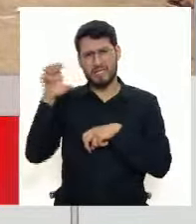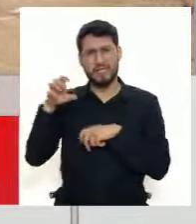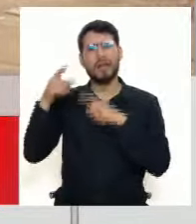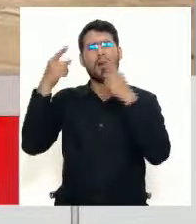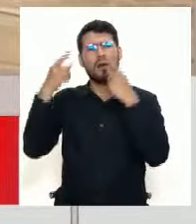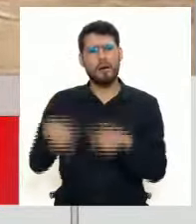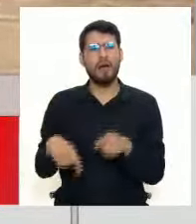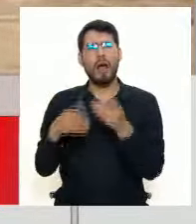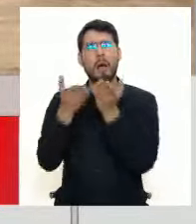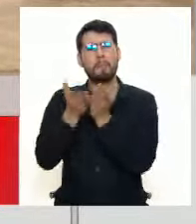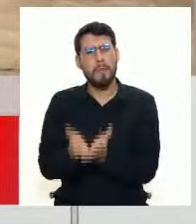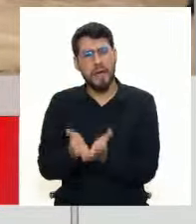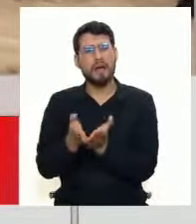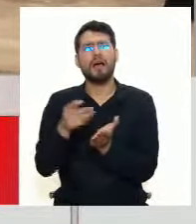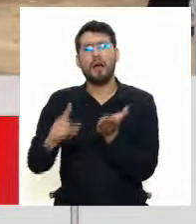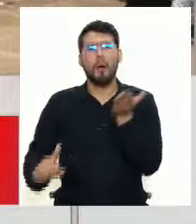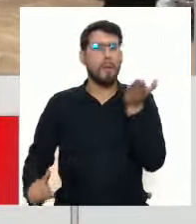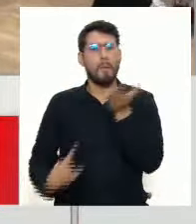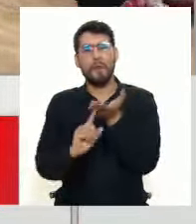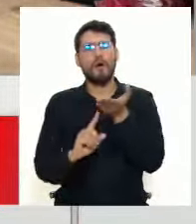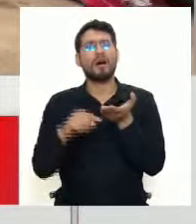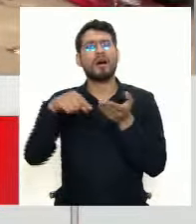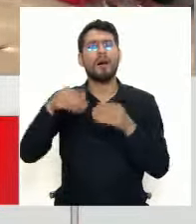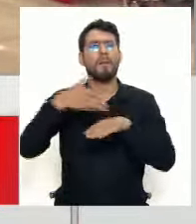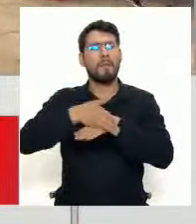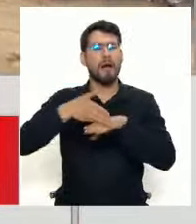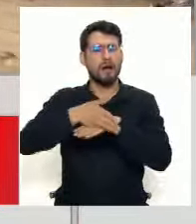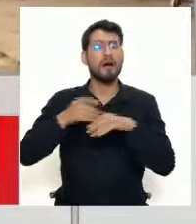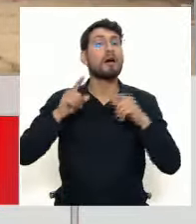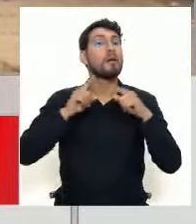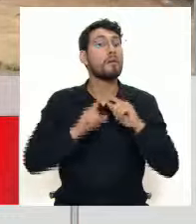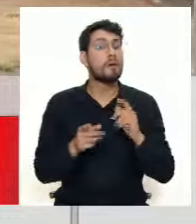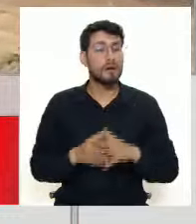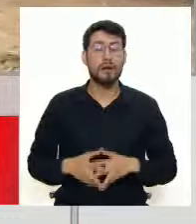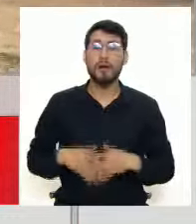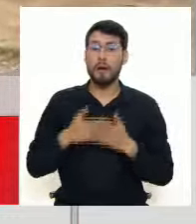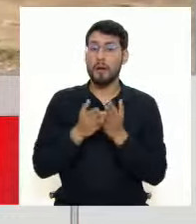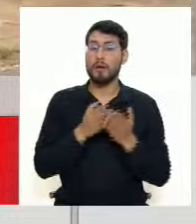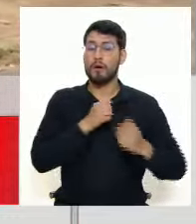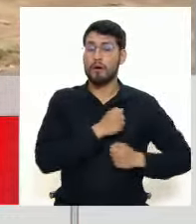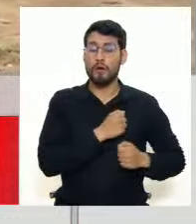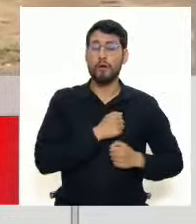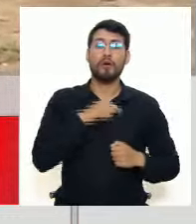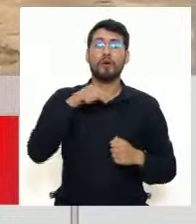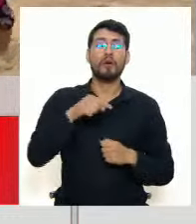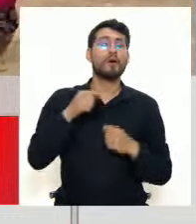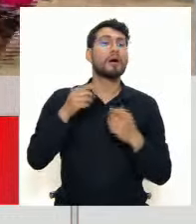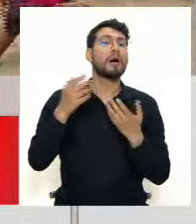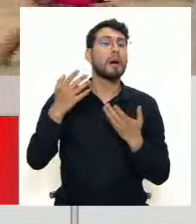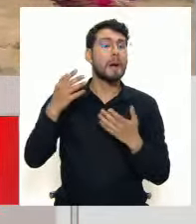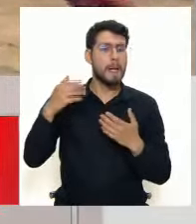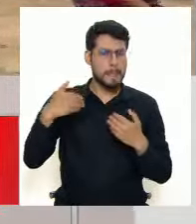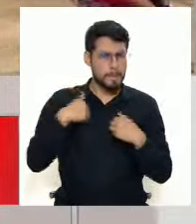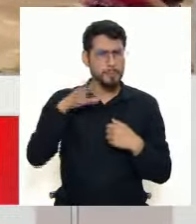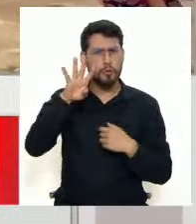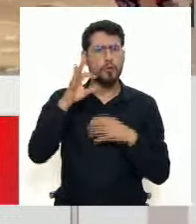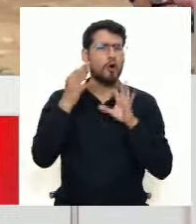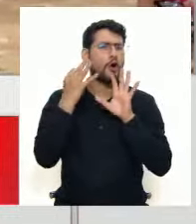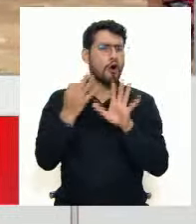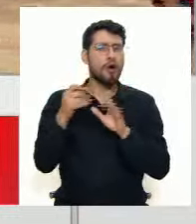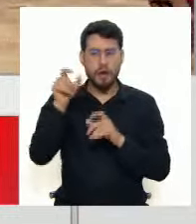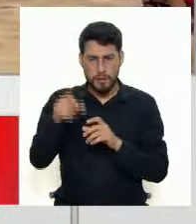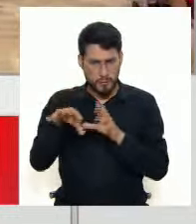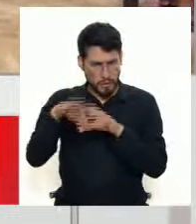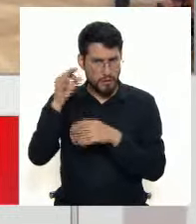habrían colisionado contra este tronco de madera. Sin embargo, la Marina en su reporte tiene 48 pasajeros de